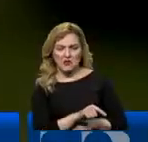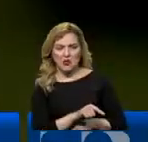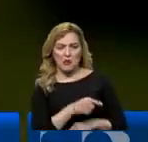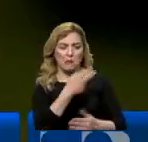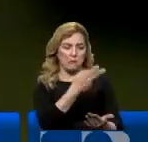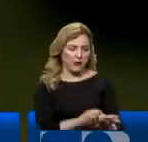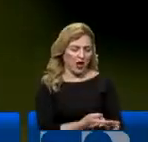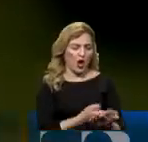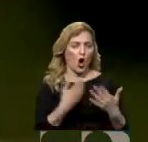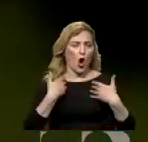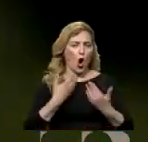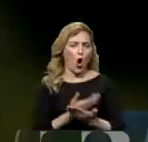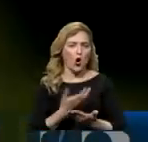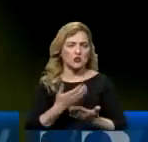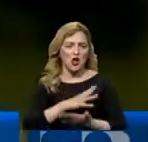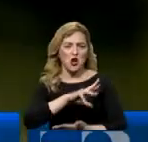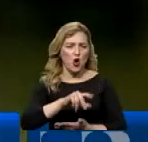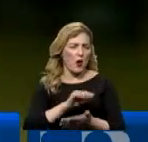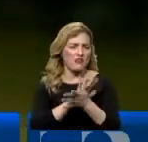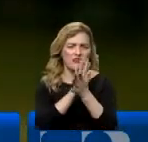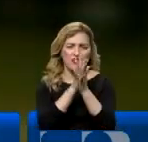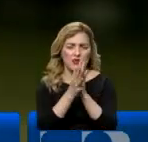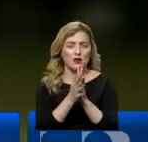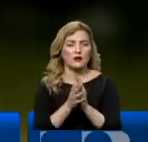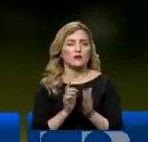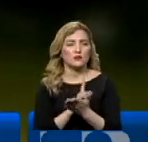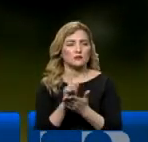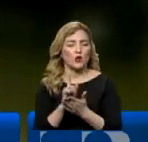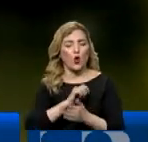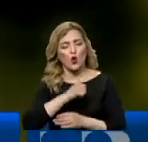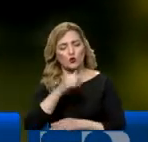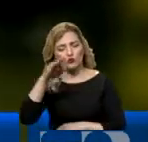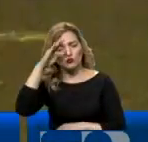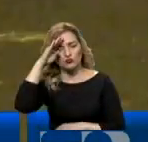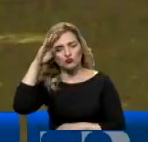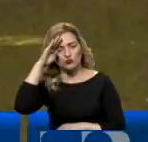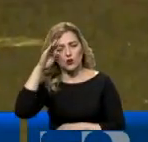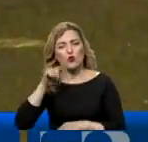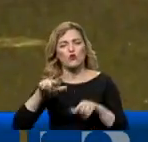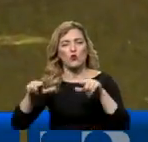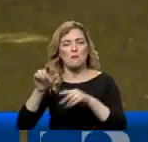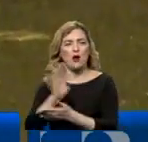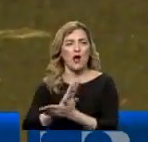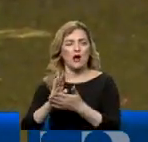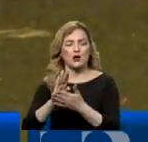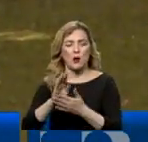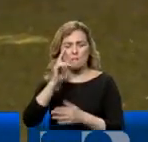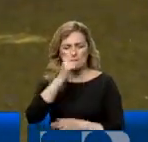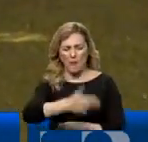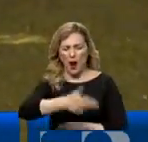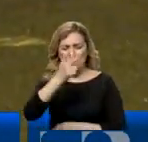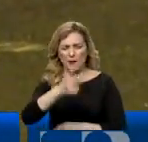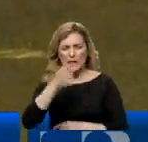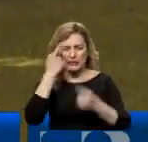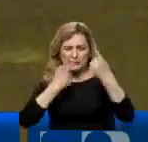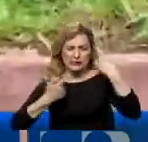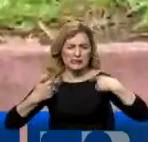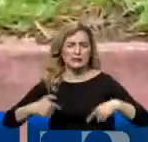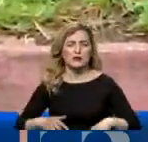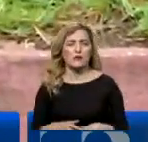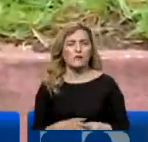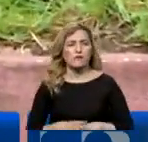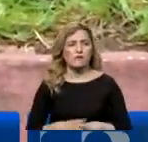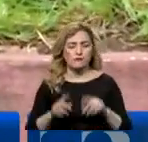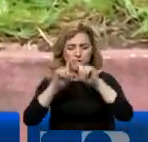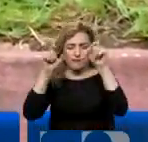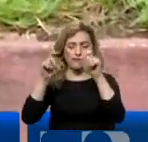billeteras. Luego de una semana se conoció que otro guardia de Cotecom, en el sector de Mucholote, resultó herido tras recibir varios disparos. La